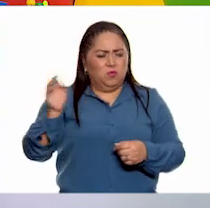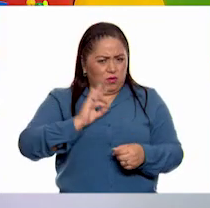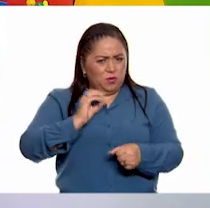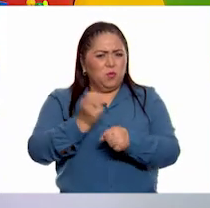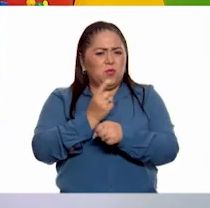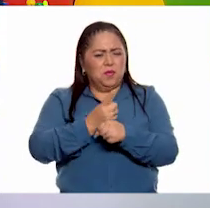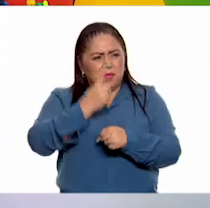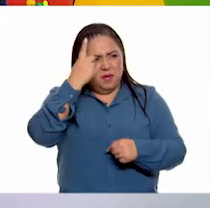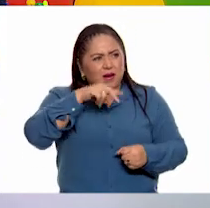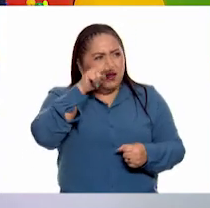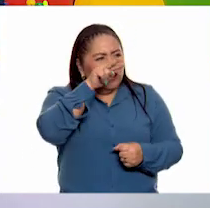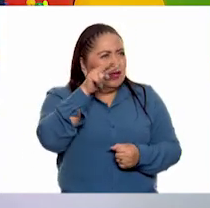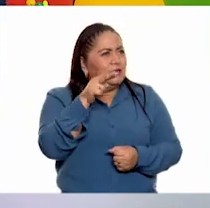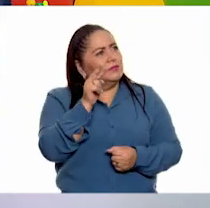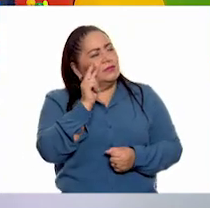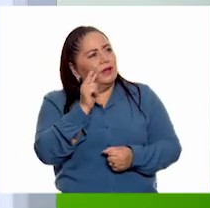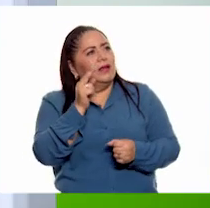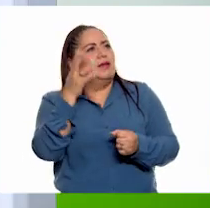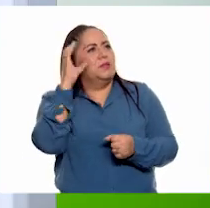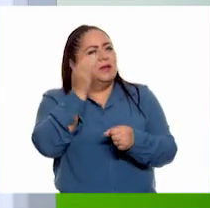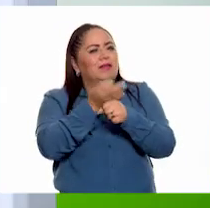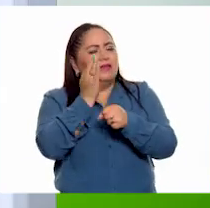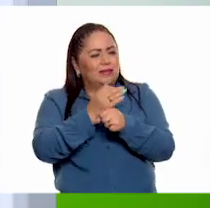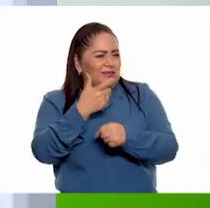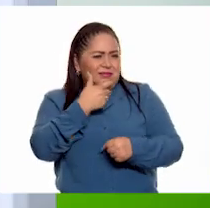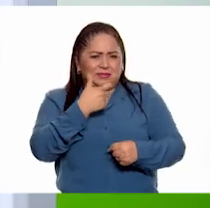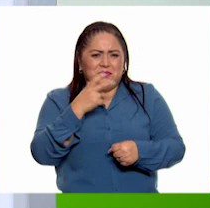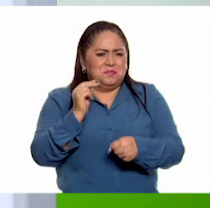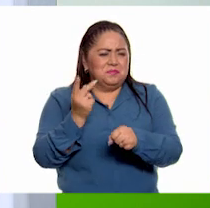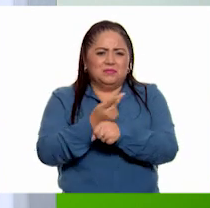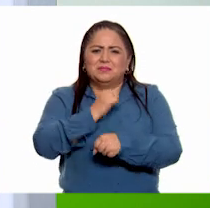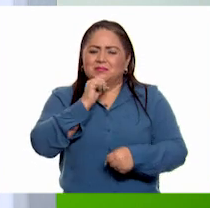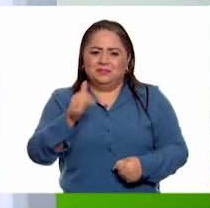oportunidad, ¿verdad? Que los escuche. Muy bien.